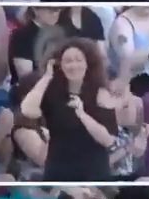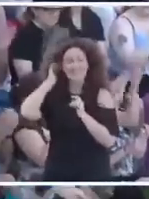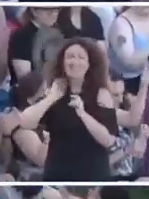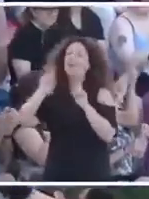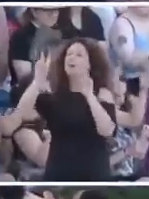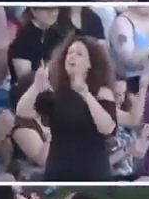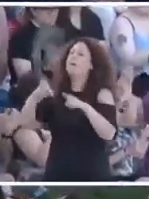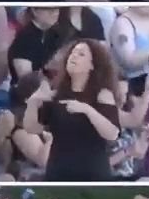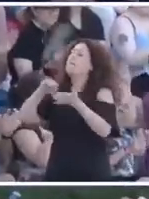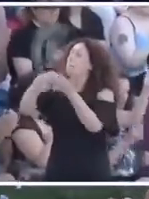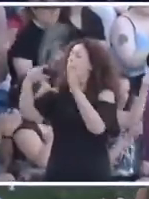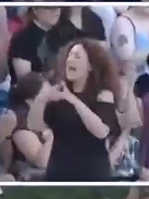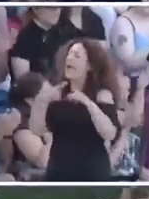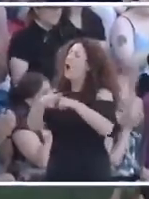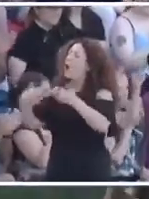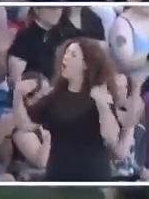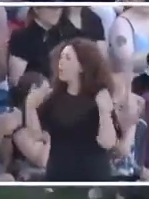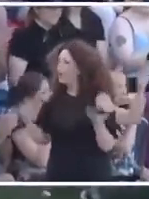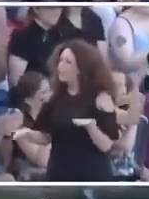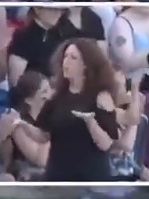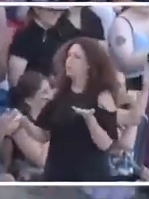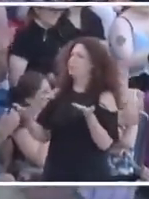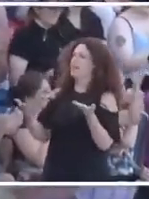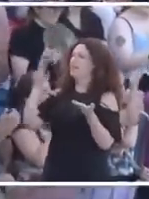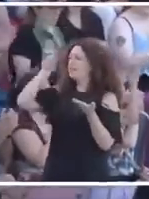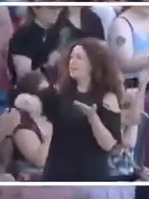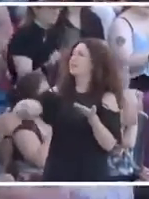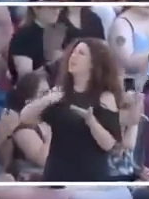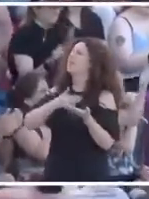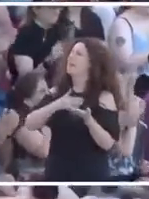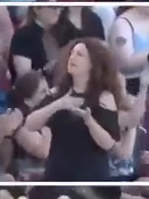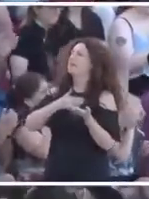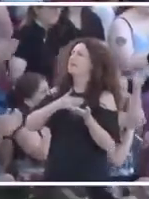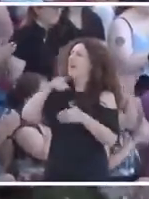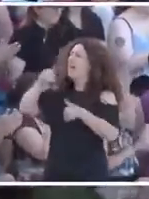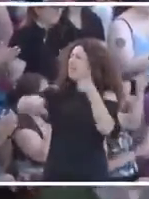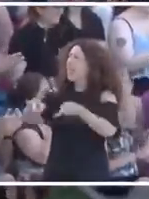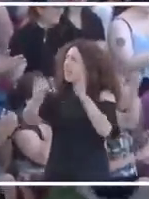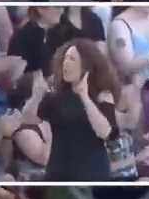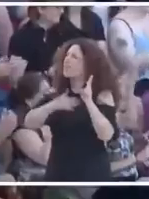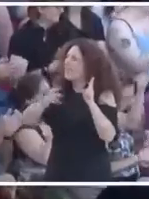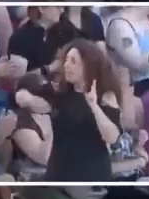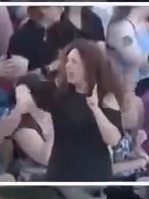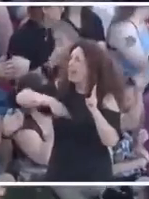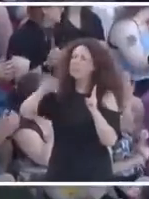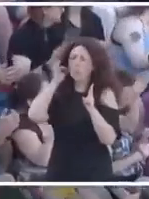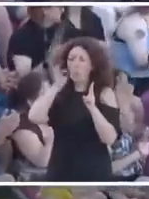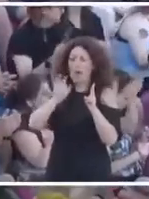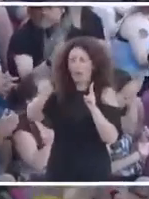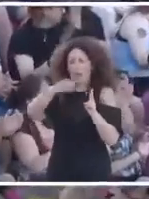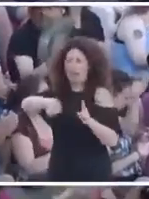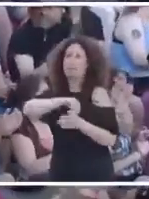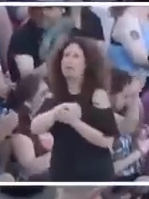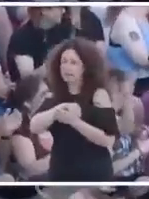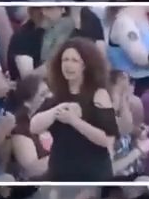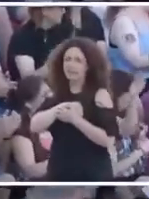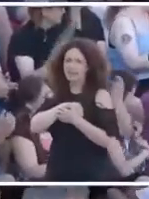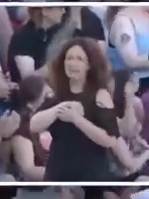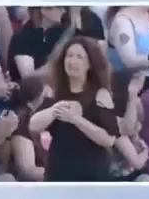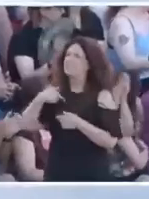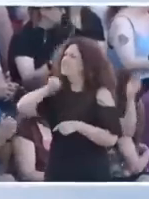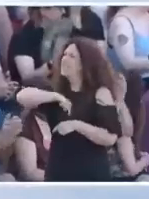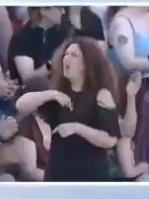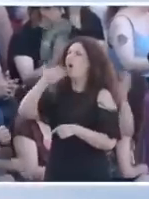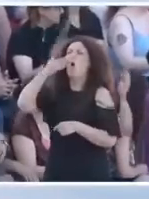corresponsables. Compañeros y compañeras, un patrimonio democrático de las mujeres de este país. ¡Qué